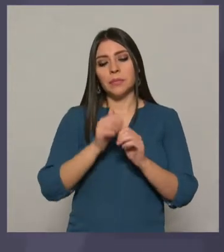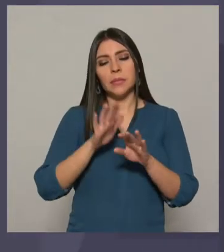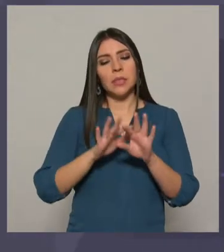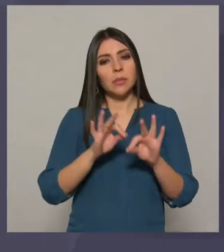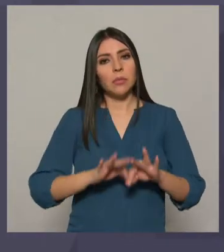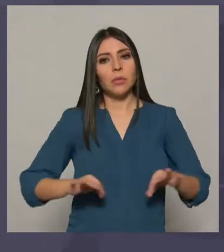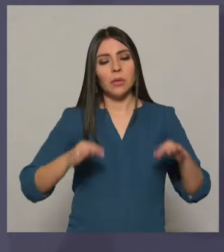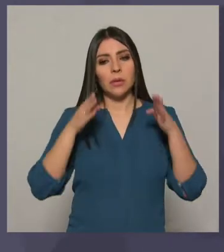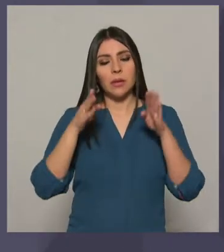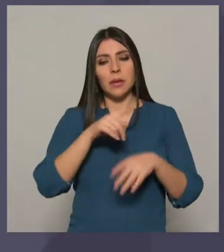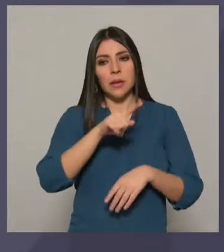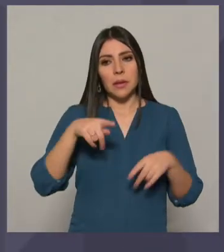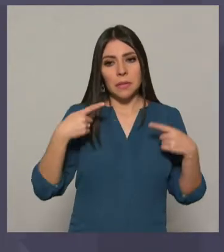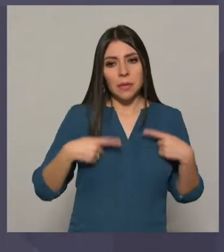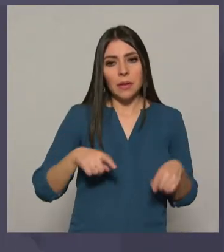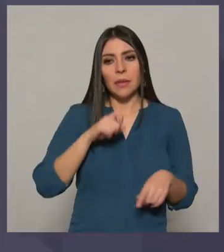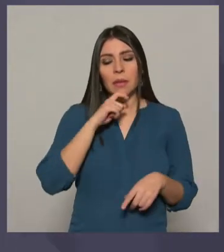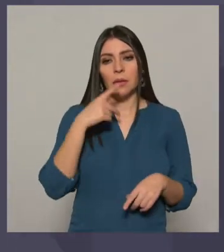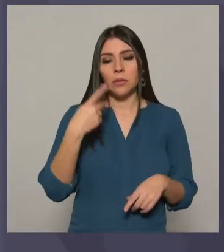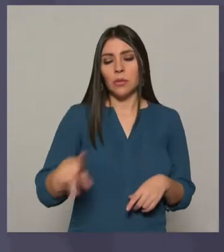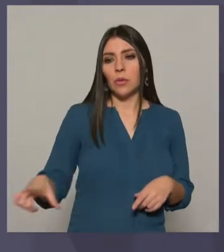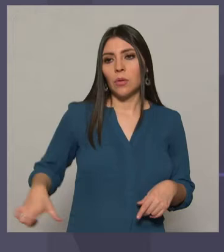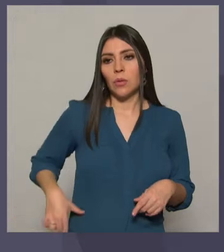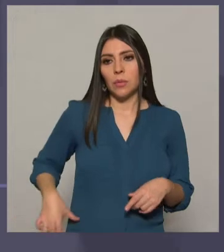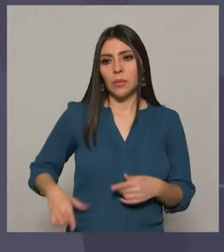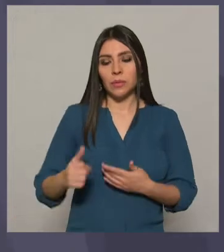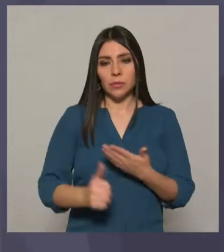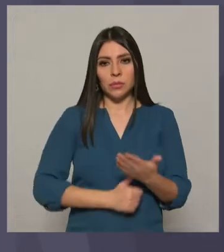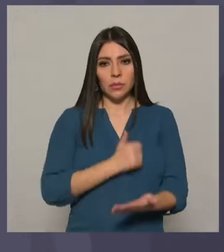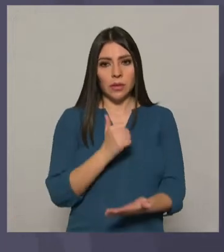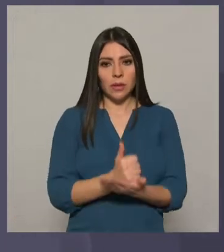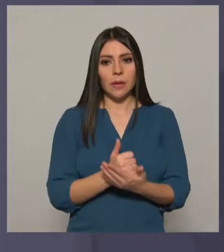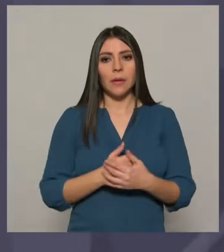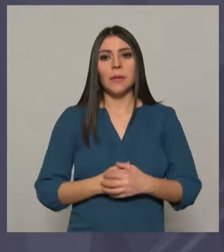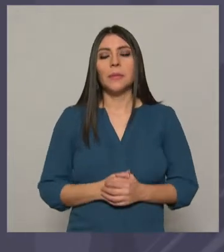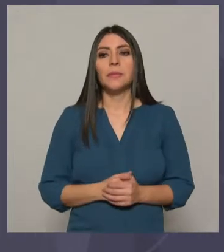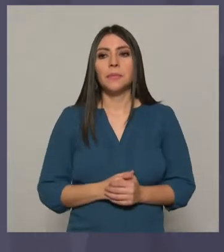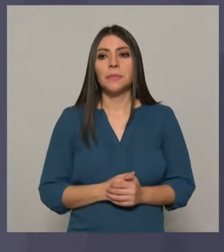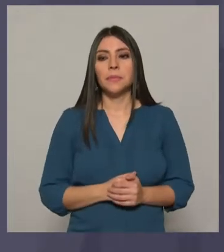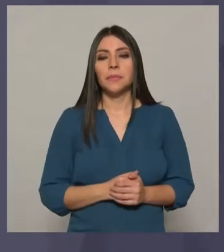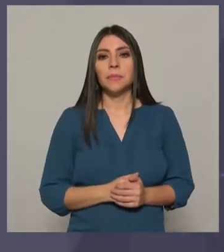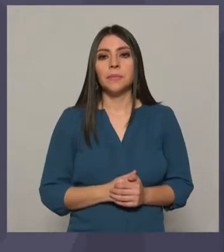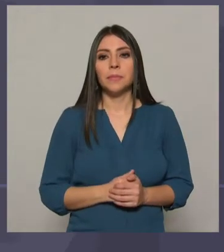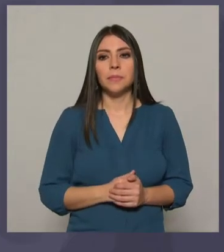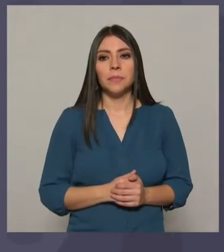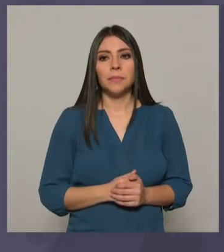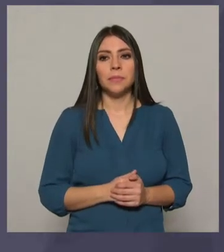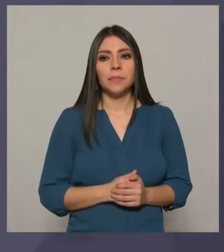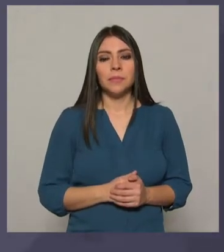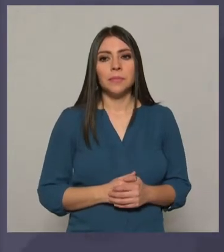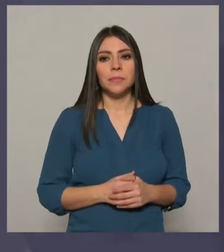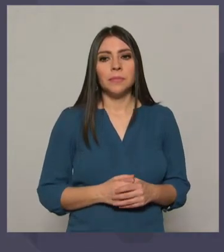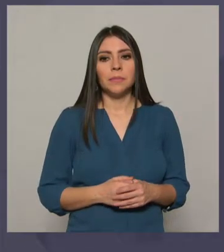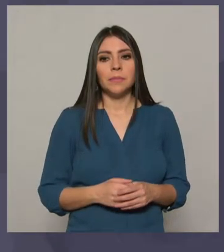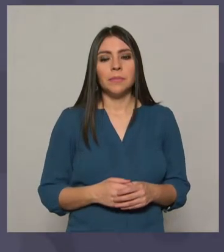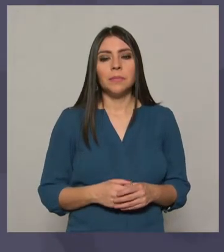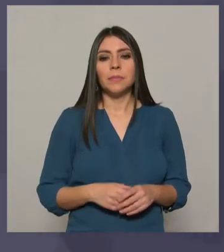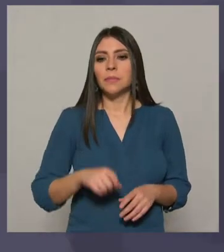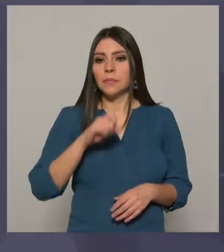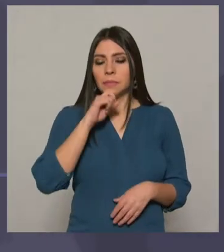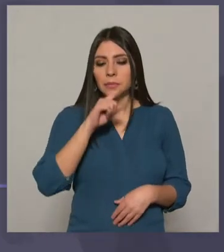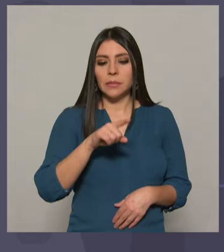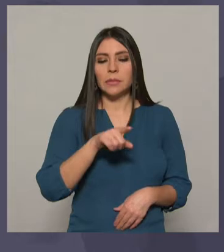la población, pero también para el gobierno capitalino. Tiene que ver, por supuesto que también con la infraestructura en materia de